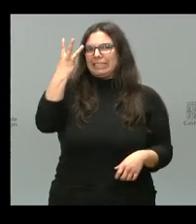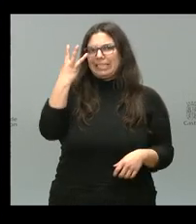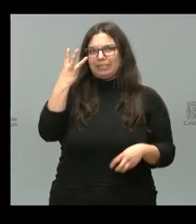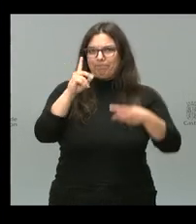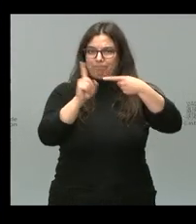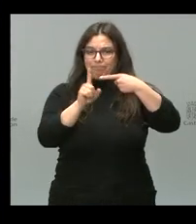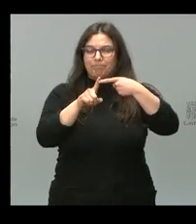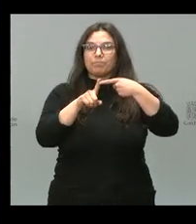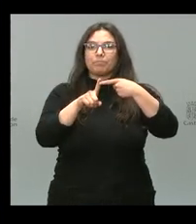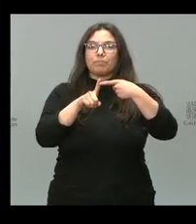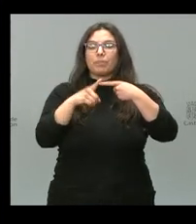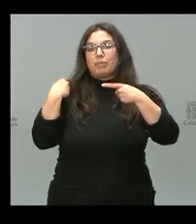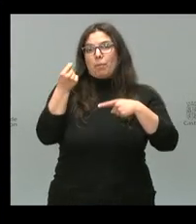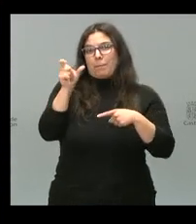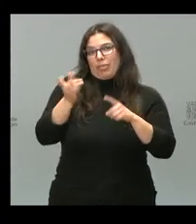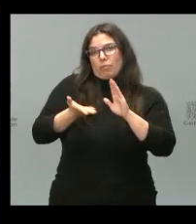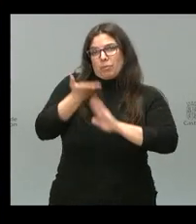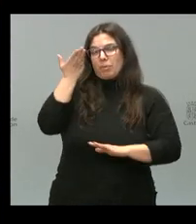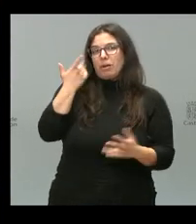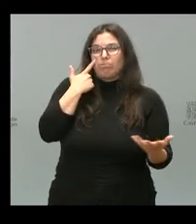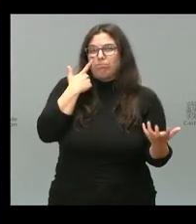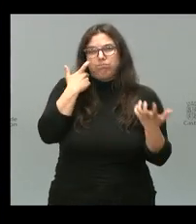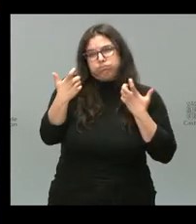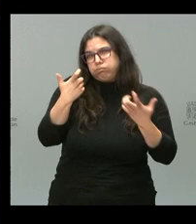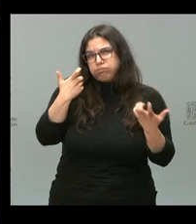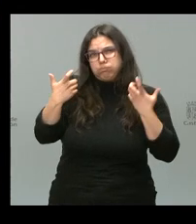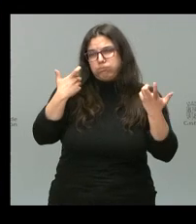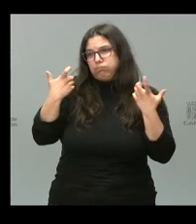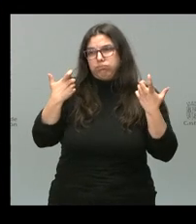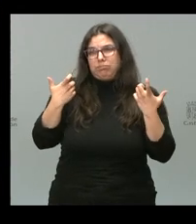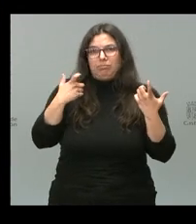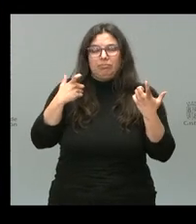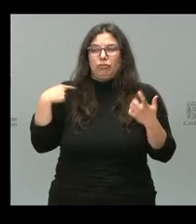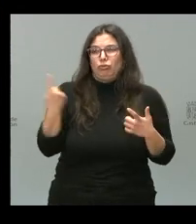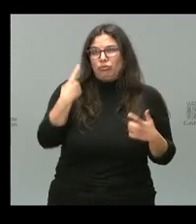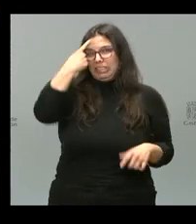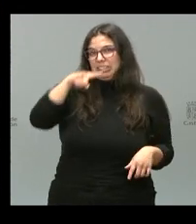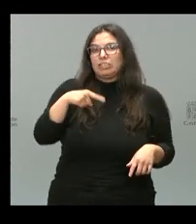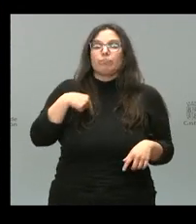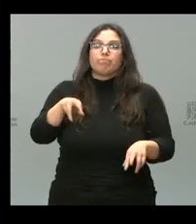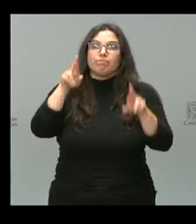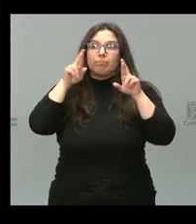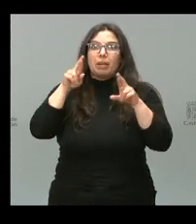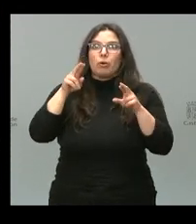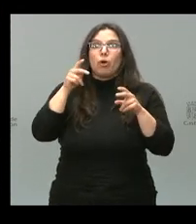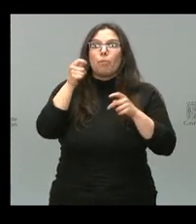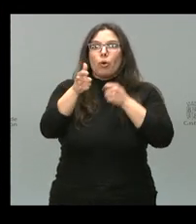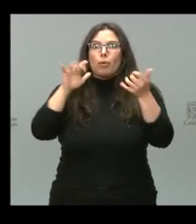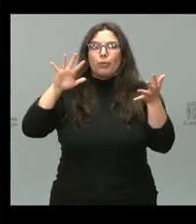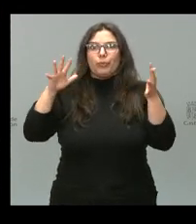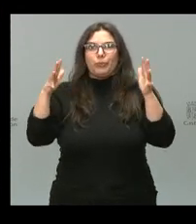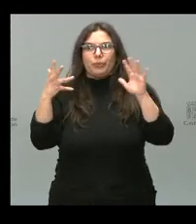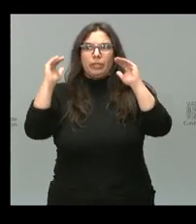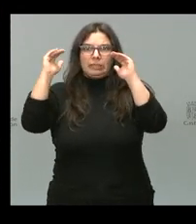Uno de ellos es la inflación tan en Boca de todos que deseo que gradualmente vuelva a niveles aceptables